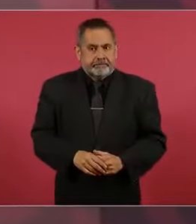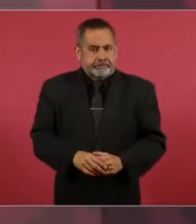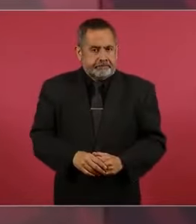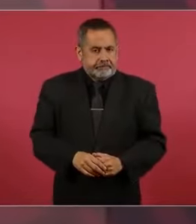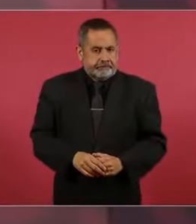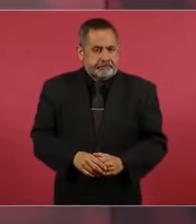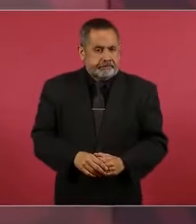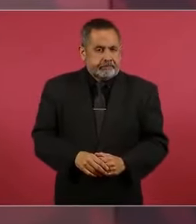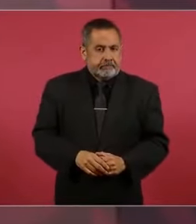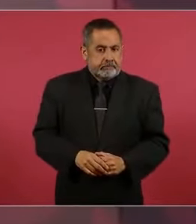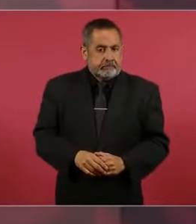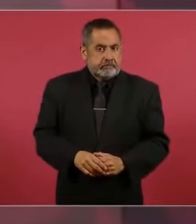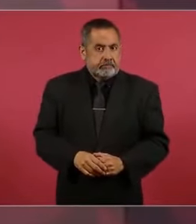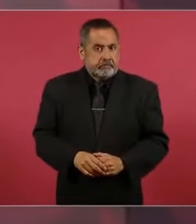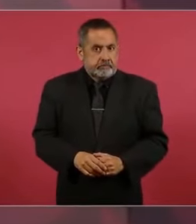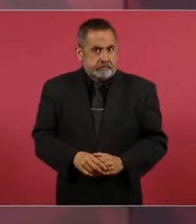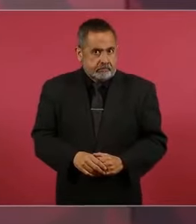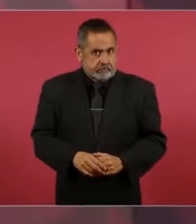exaltan